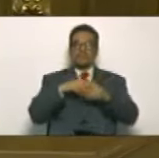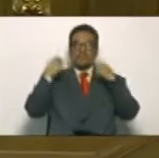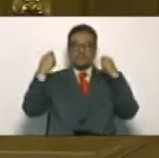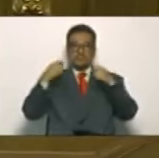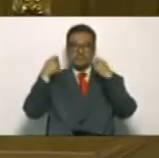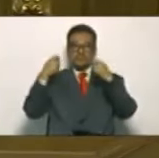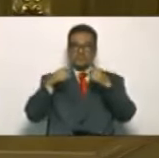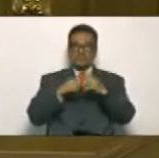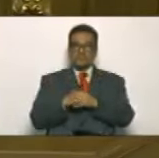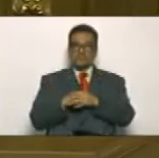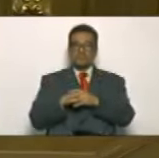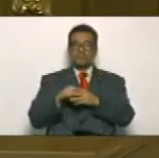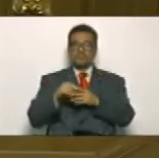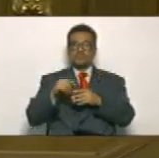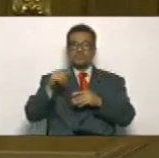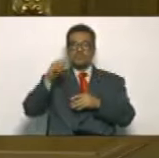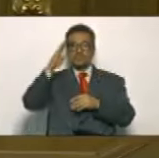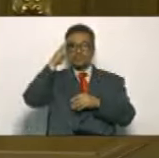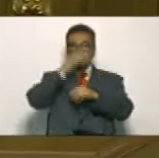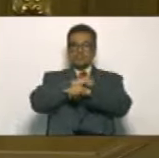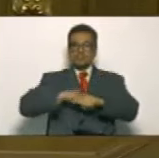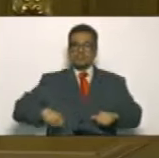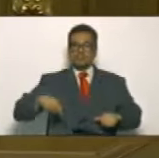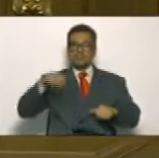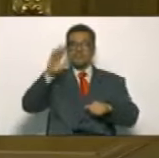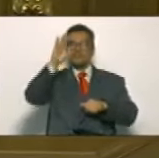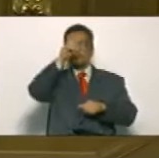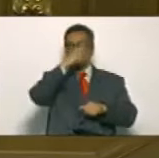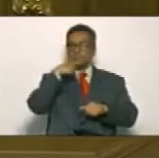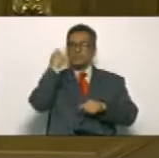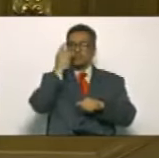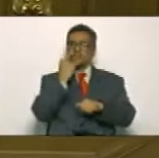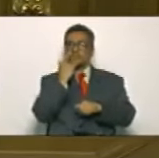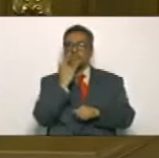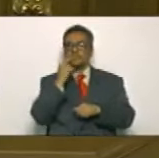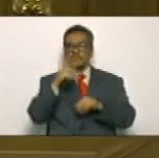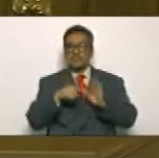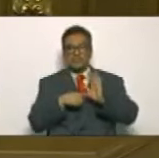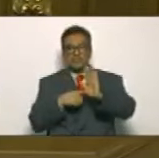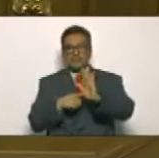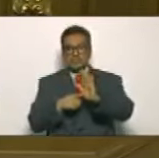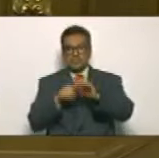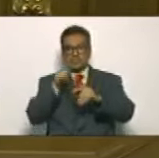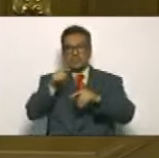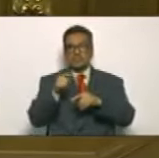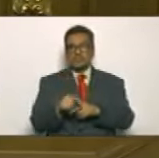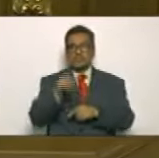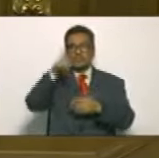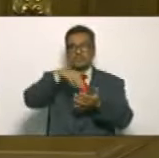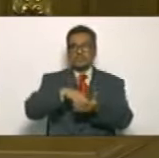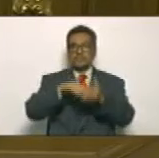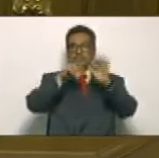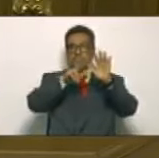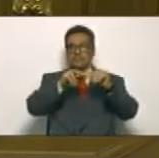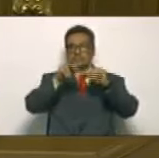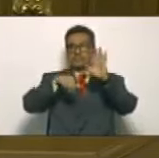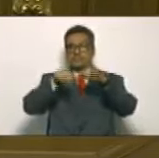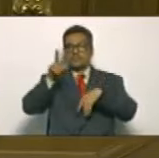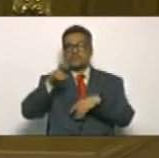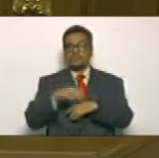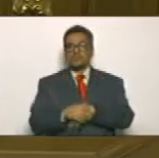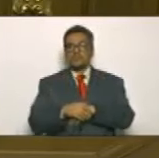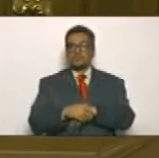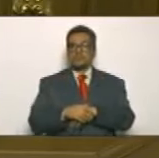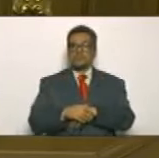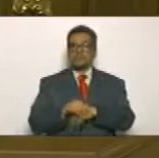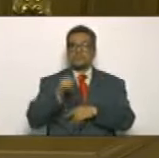campaña del generalísimo Francisco de Miranda contra los realistas en 1812,